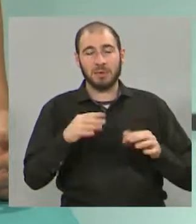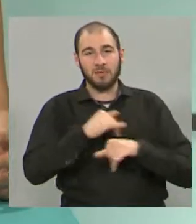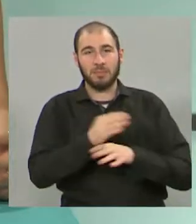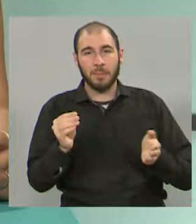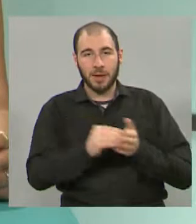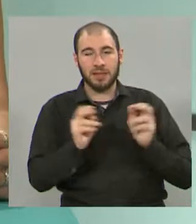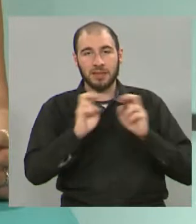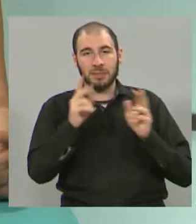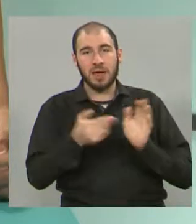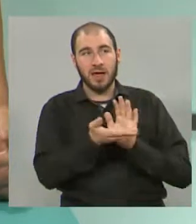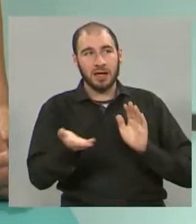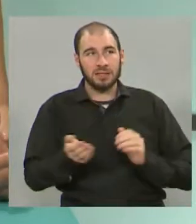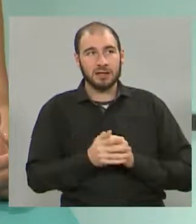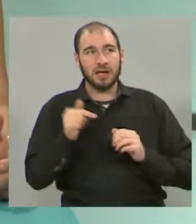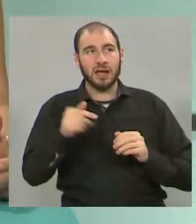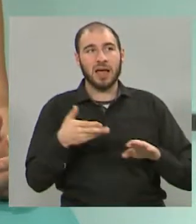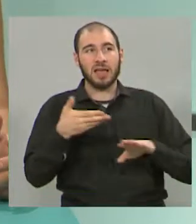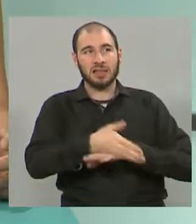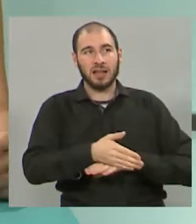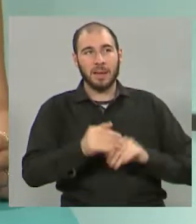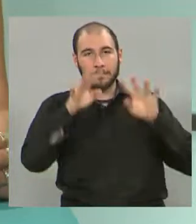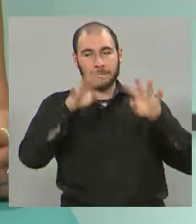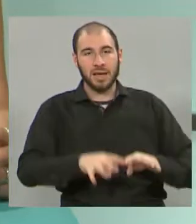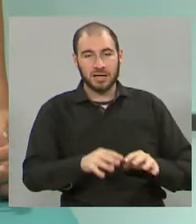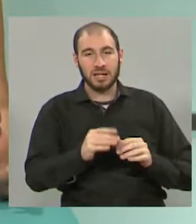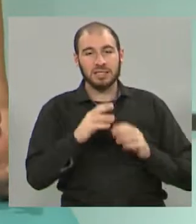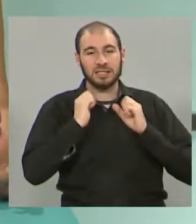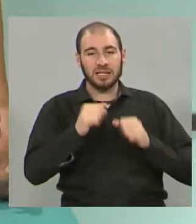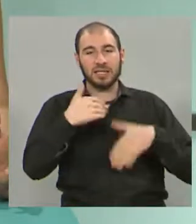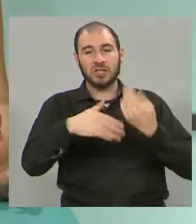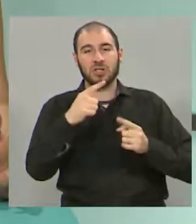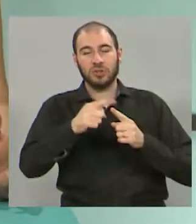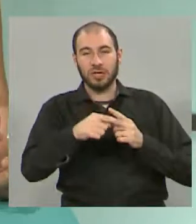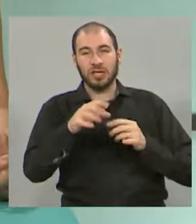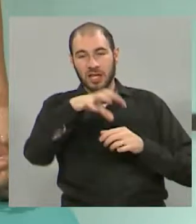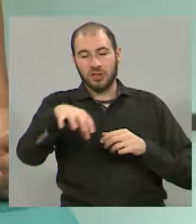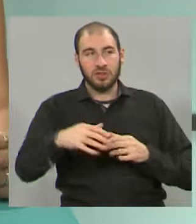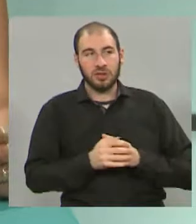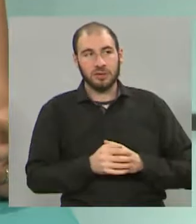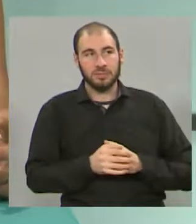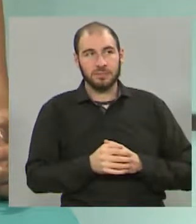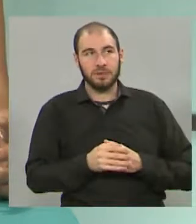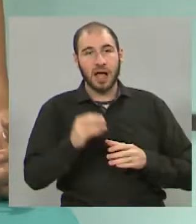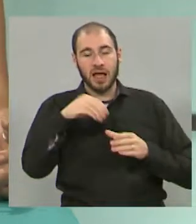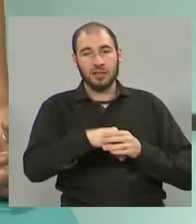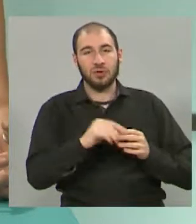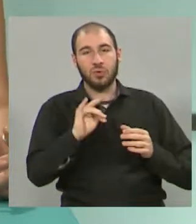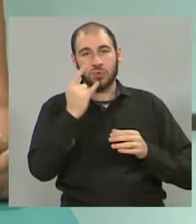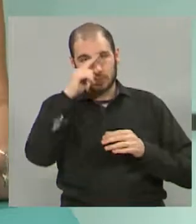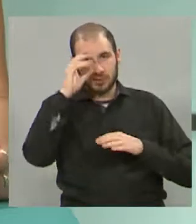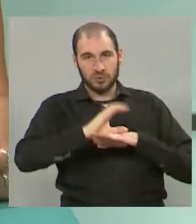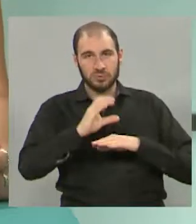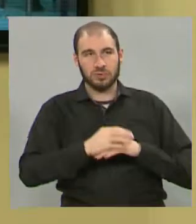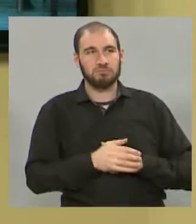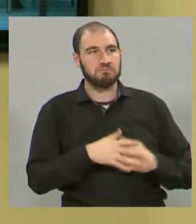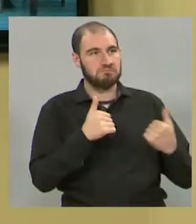información sobre esta muestra pueden ingresar a la página de la secretaría desarrollo institucional y territorial dentro de la plataforma de la un sello